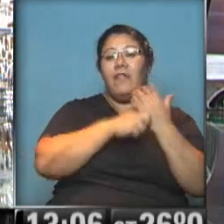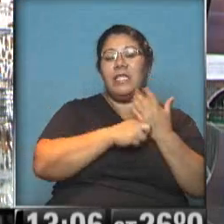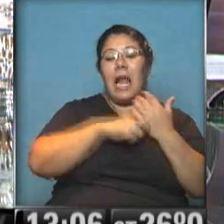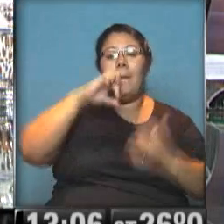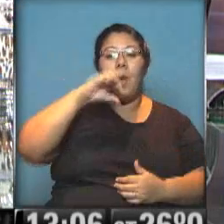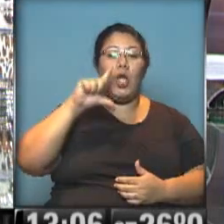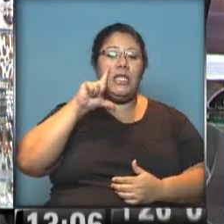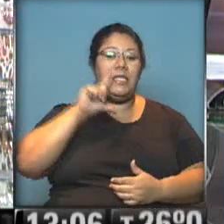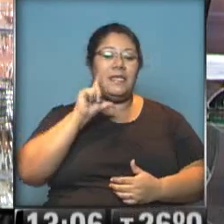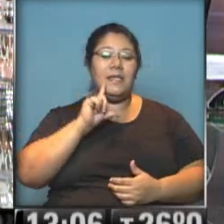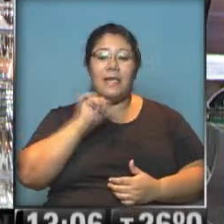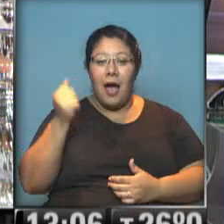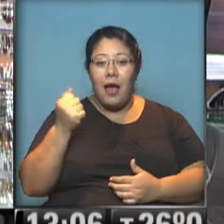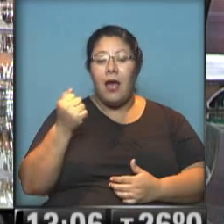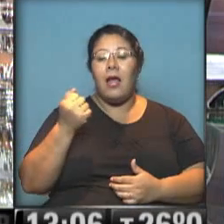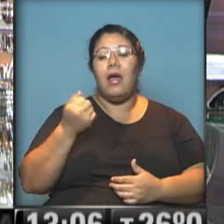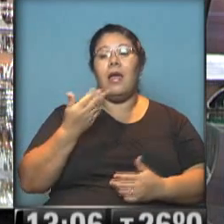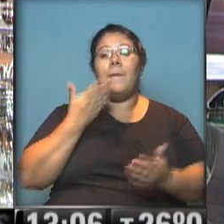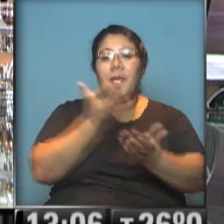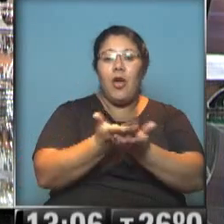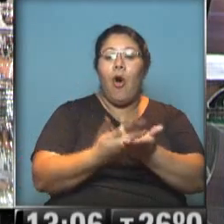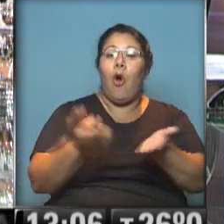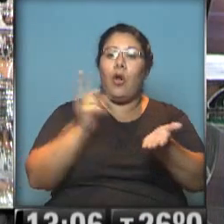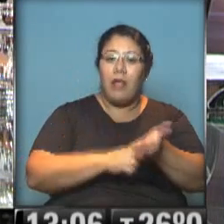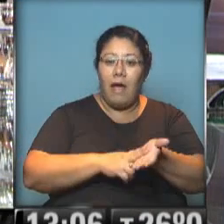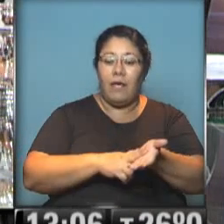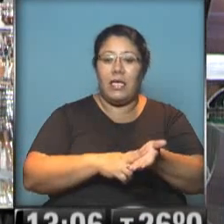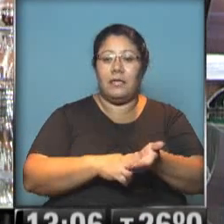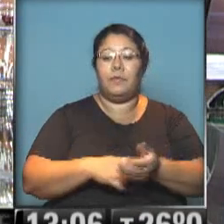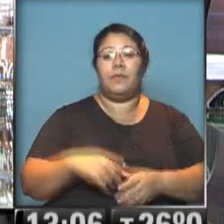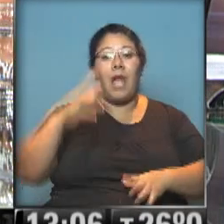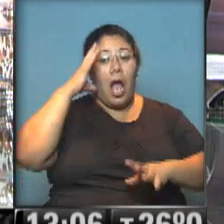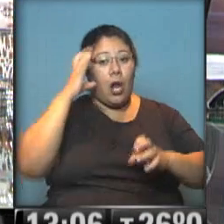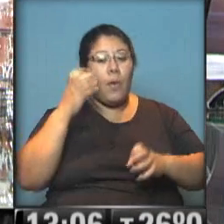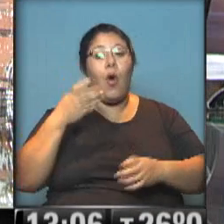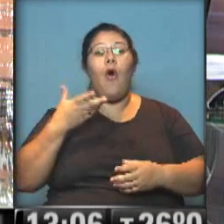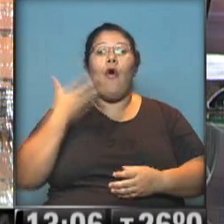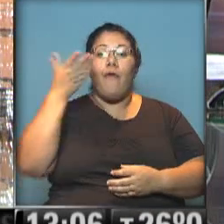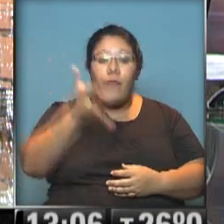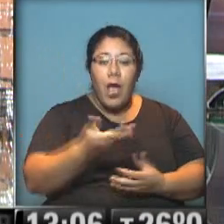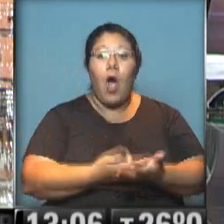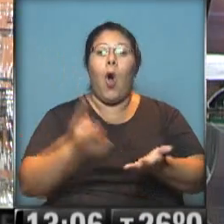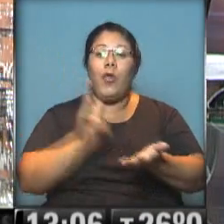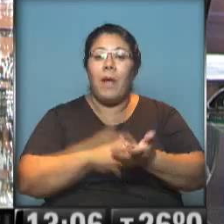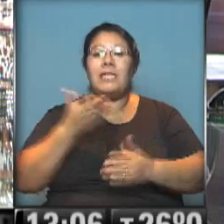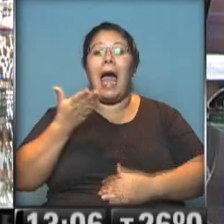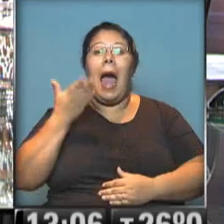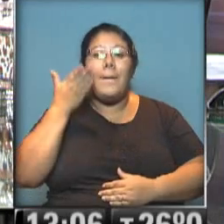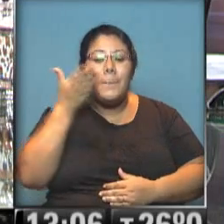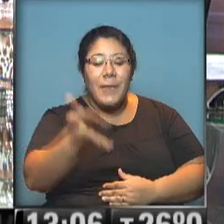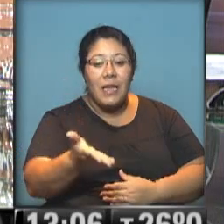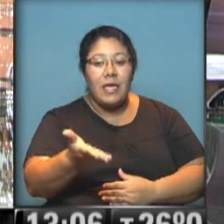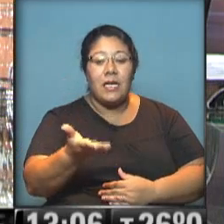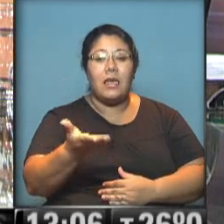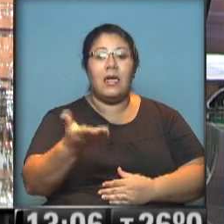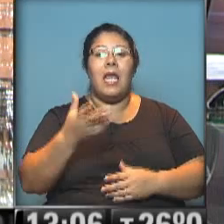así es y recordemos que lo que hizo el fiscal pollicita fue apelar la decisión que había tomado rafecas de desestimar la